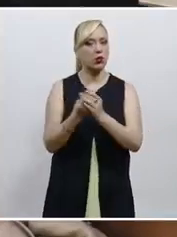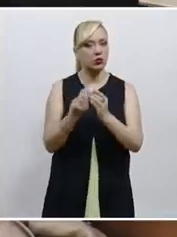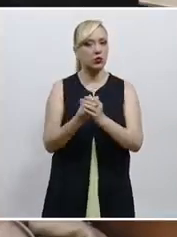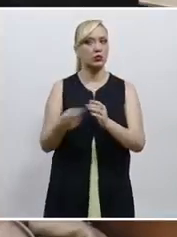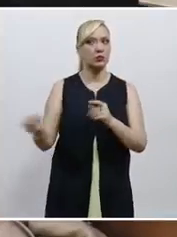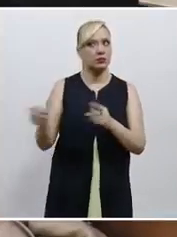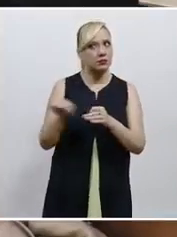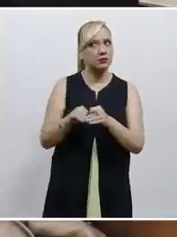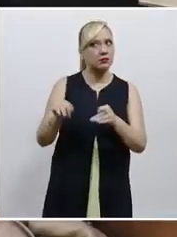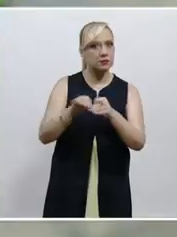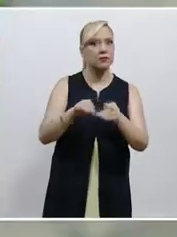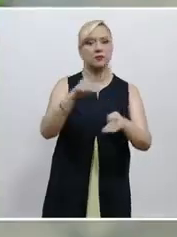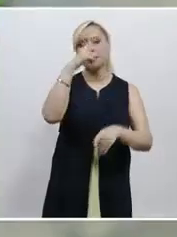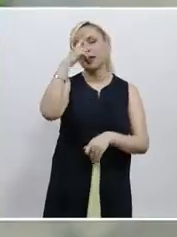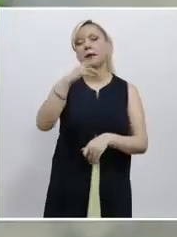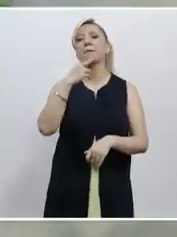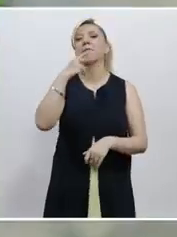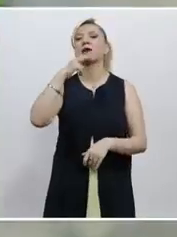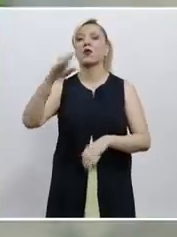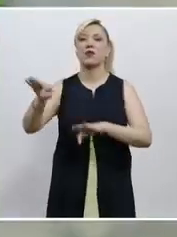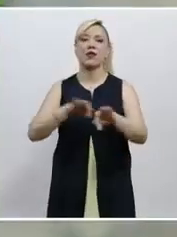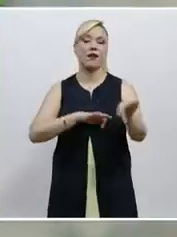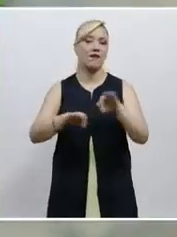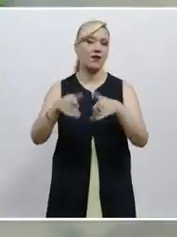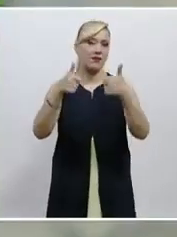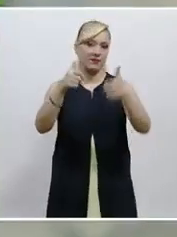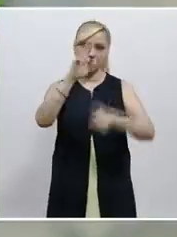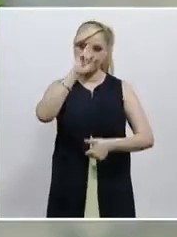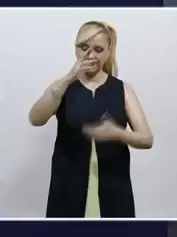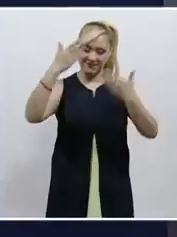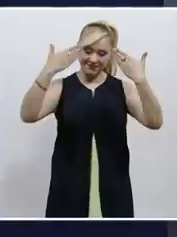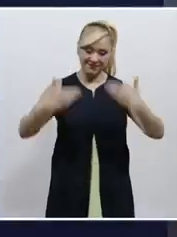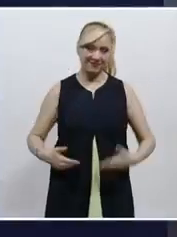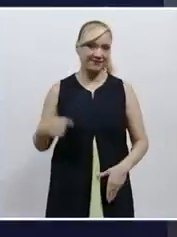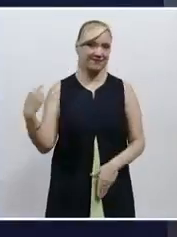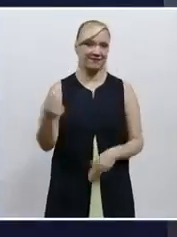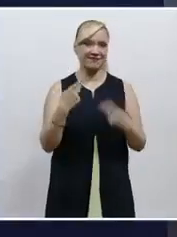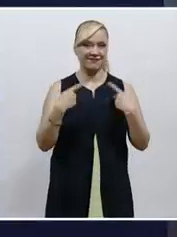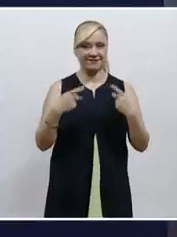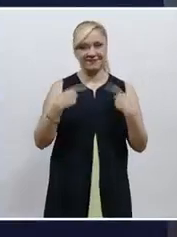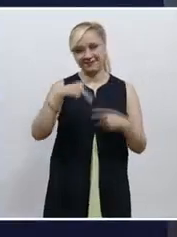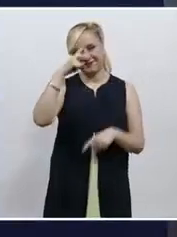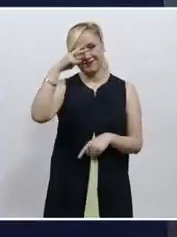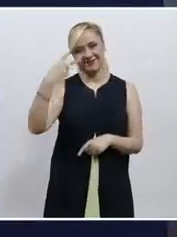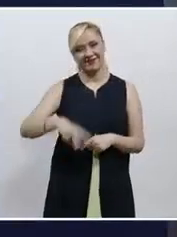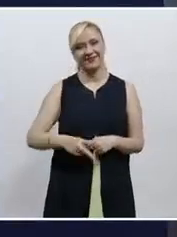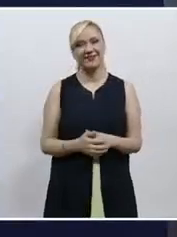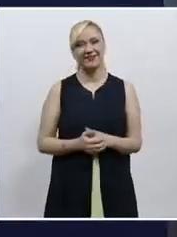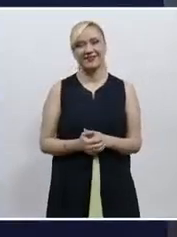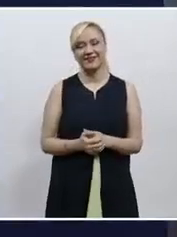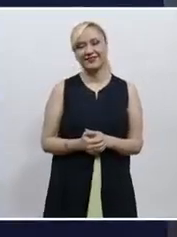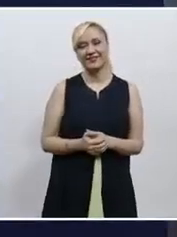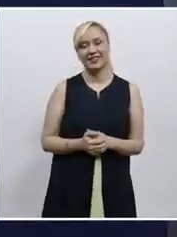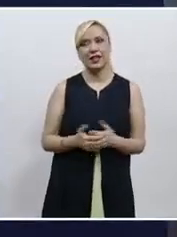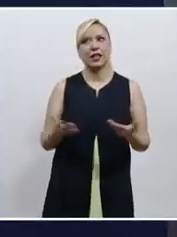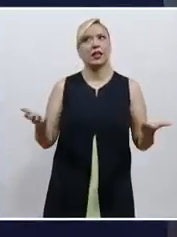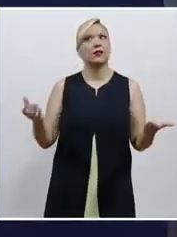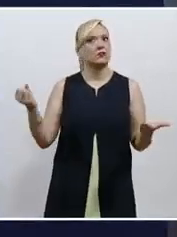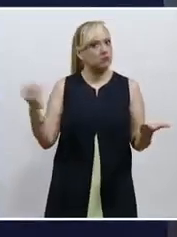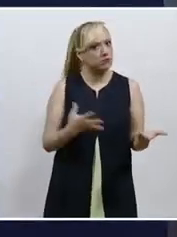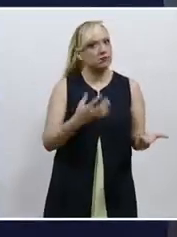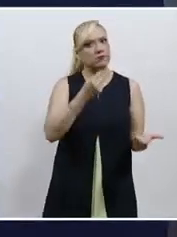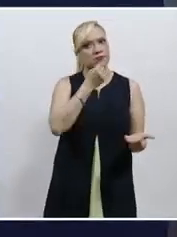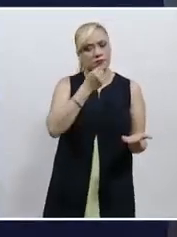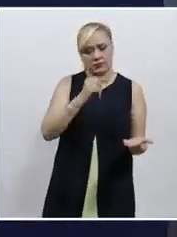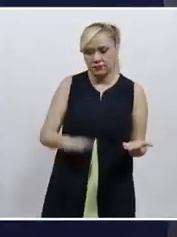nocivas empresariales y normalizar el trabajo digno en México. Y pese a su importancia en el desarrollo integral de niñas y